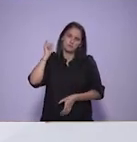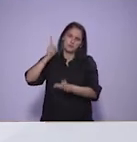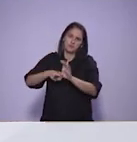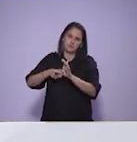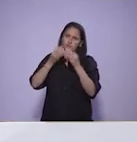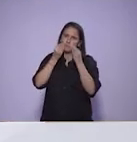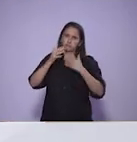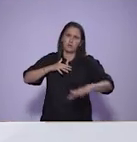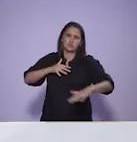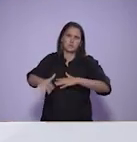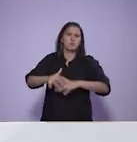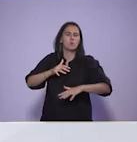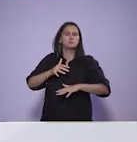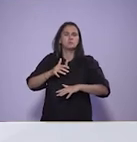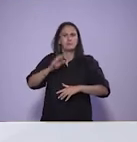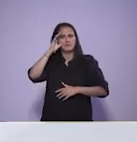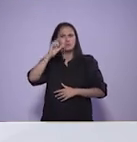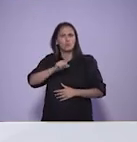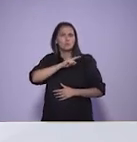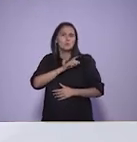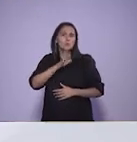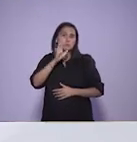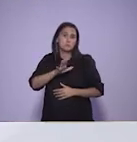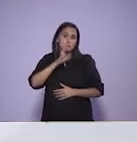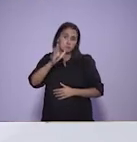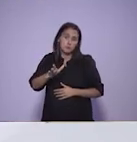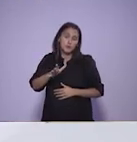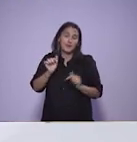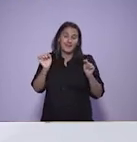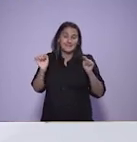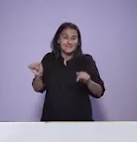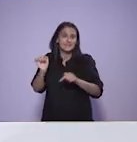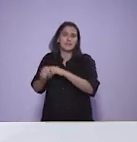participemos activamente e que se nos escoiten de outras cousas, porque